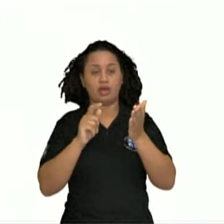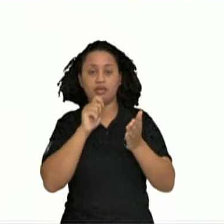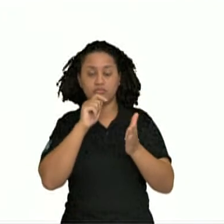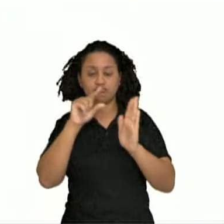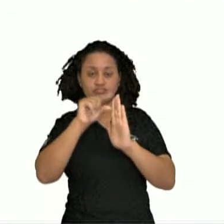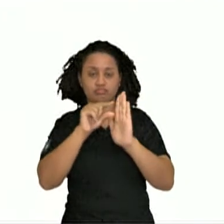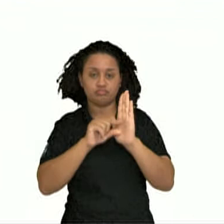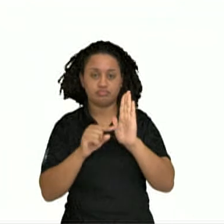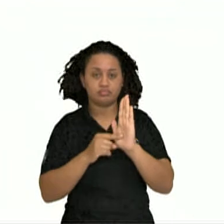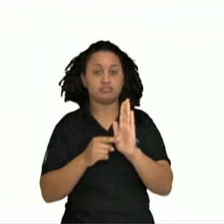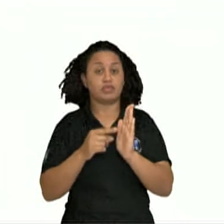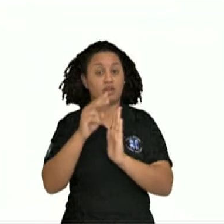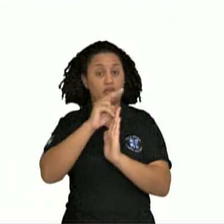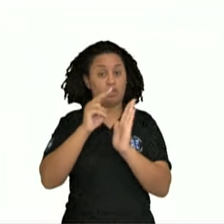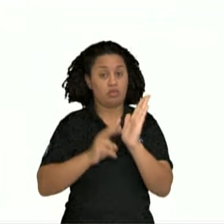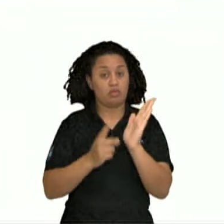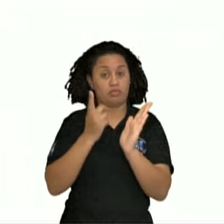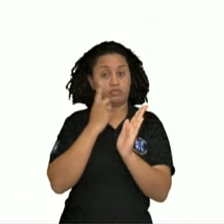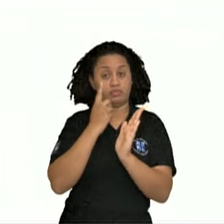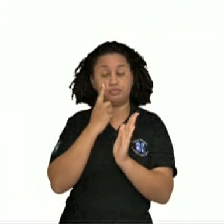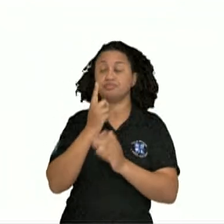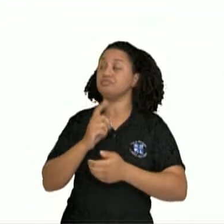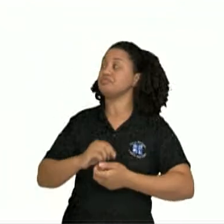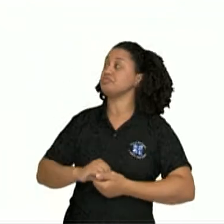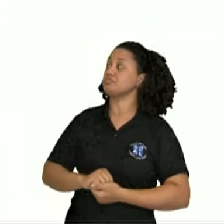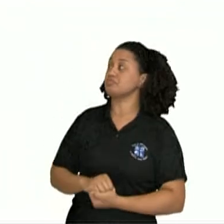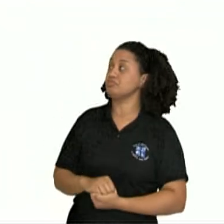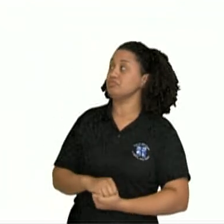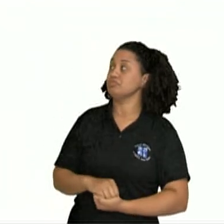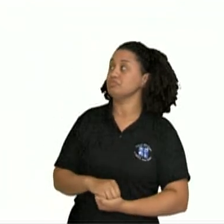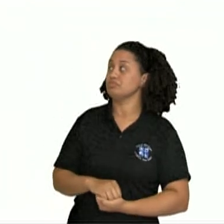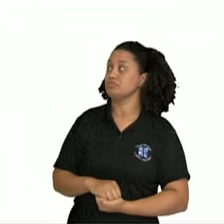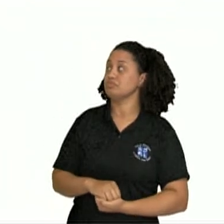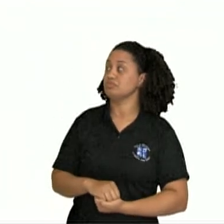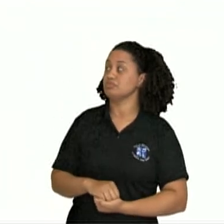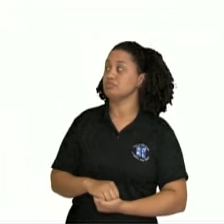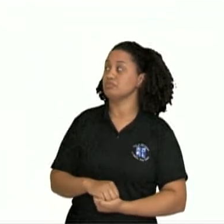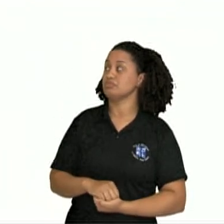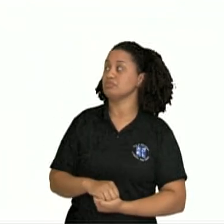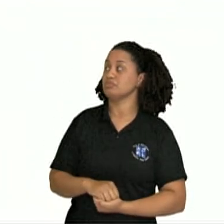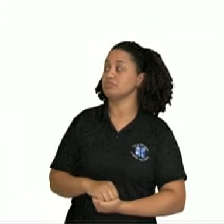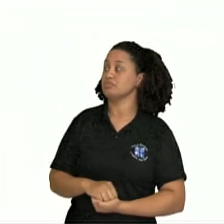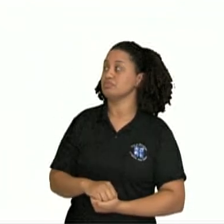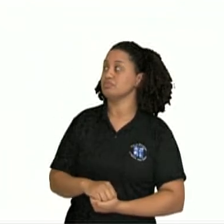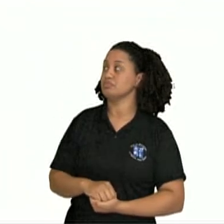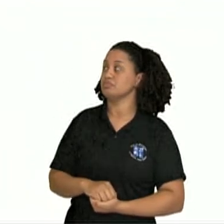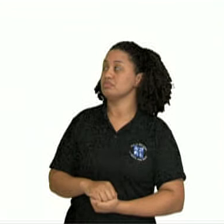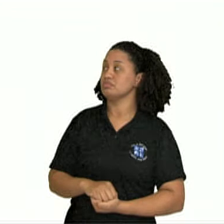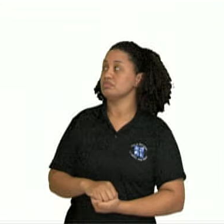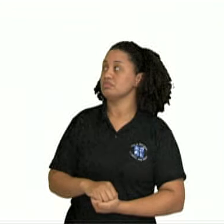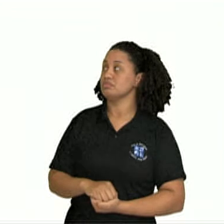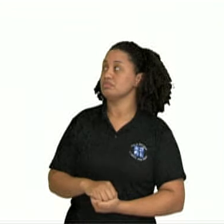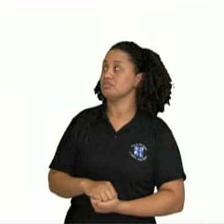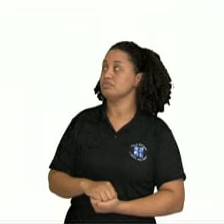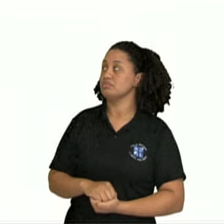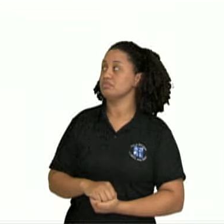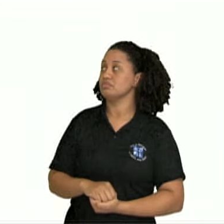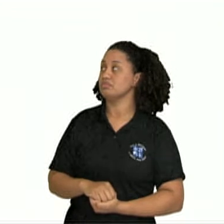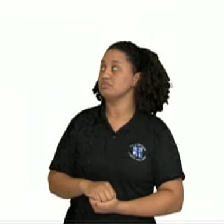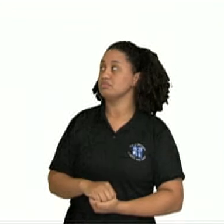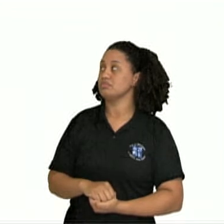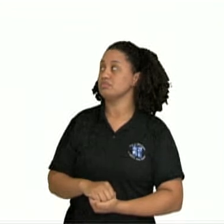ler. No te rindas, por favor, no cedas. Aunque el frío queme, aunque el miedo